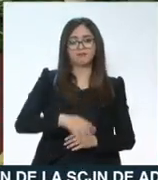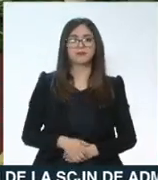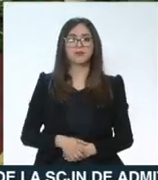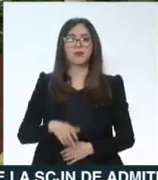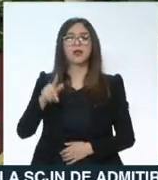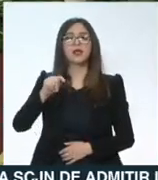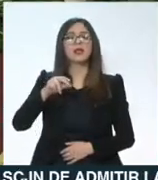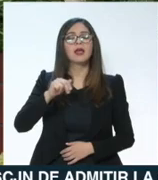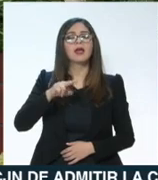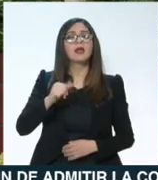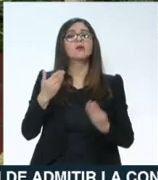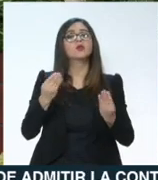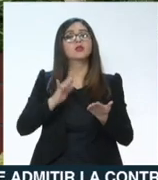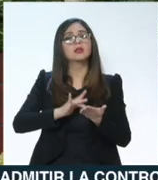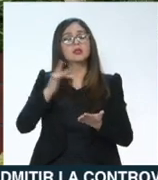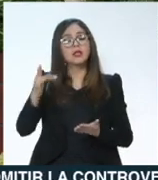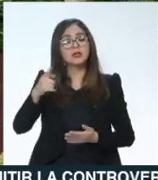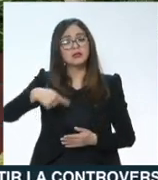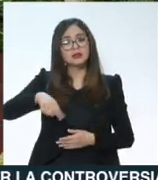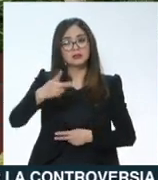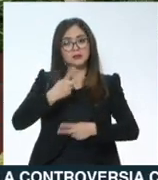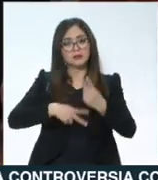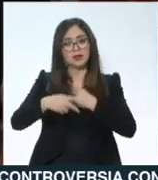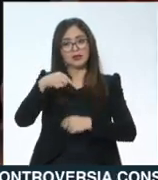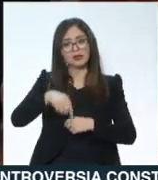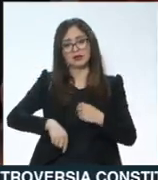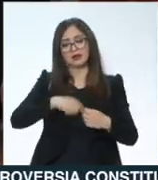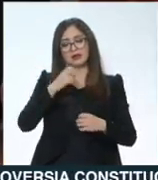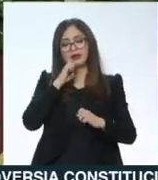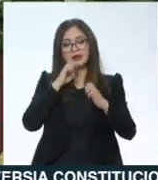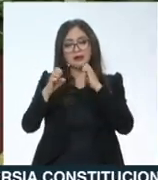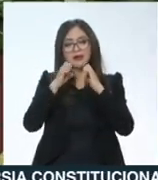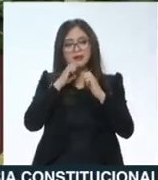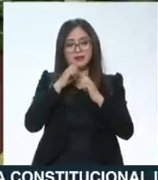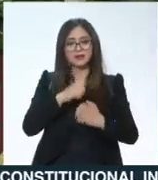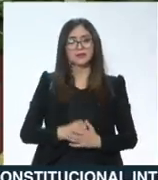Unidad Departamental de Ciudad Segura de la Secretaría de las Mujeres en la Ciudad de México. Muchas gracias por conversar con nosotros. A ustedes.